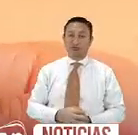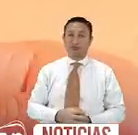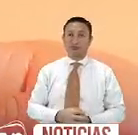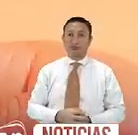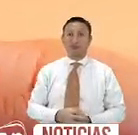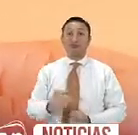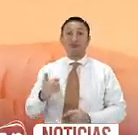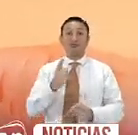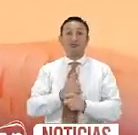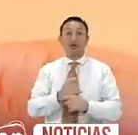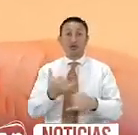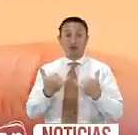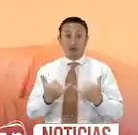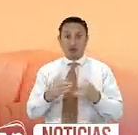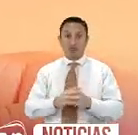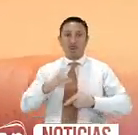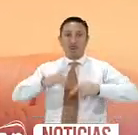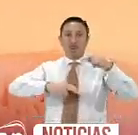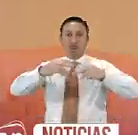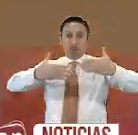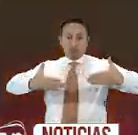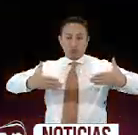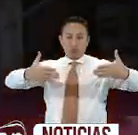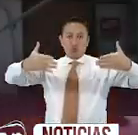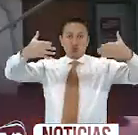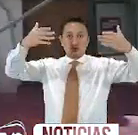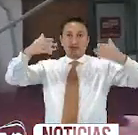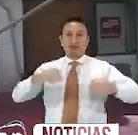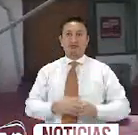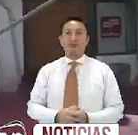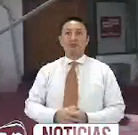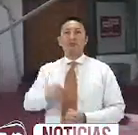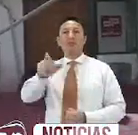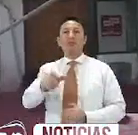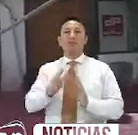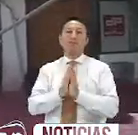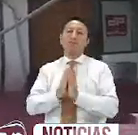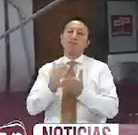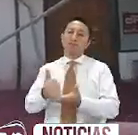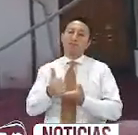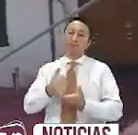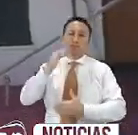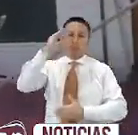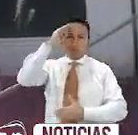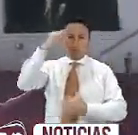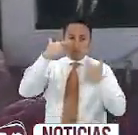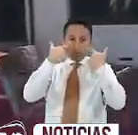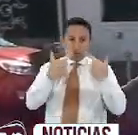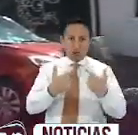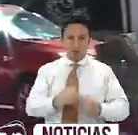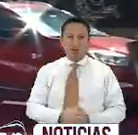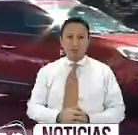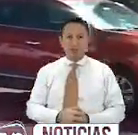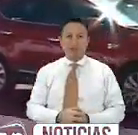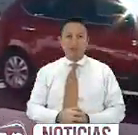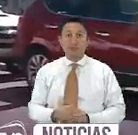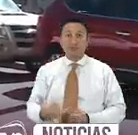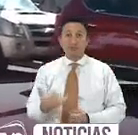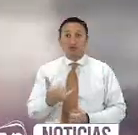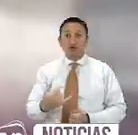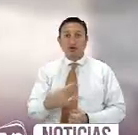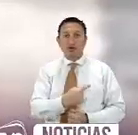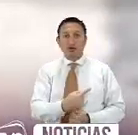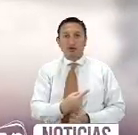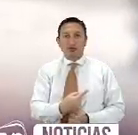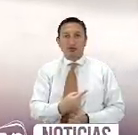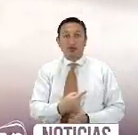por eso que han puesto muchos seguridades. La gente solicita mayor vigilancia policial, sobre todo porque no dan cabida a su pensar